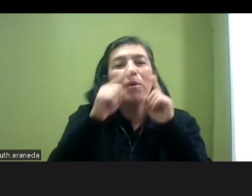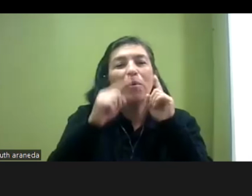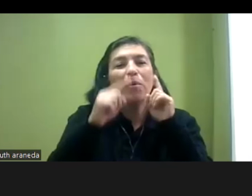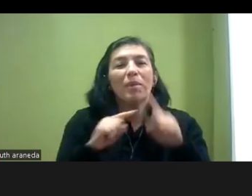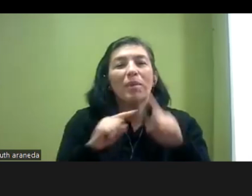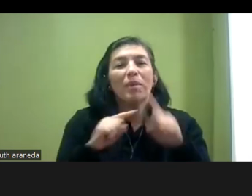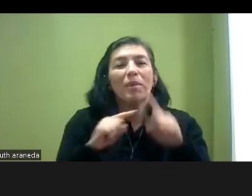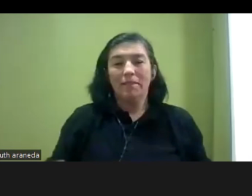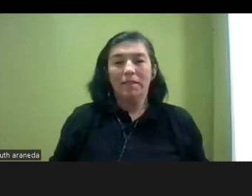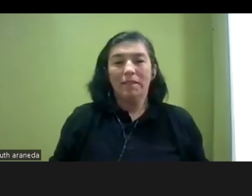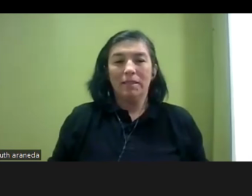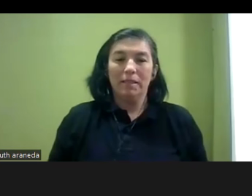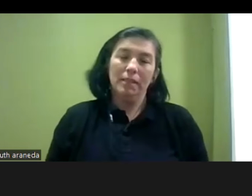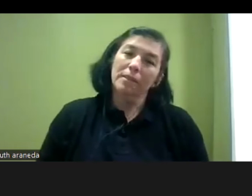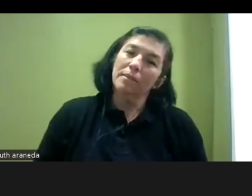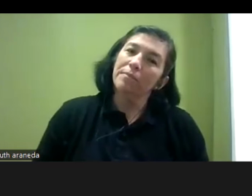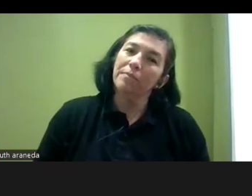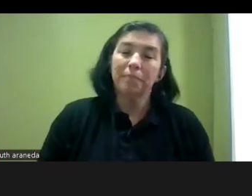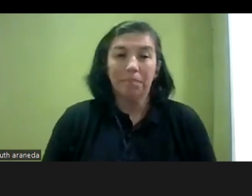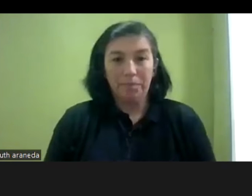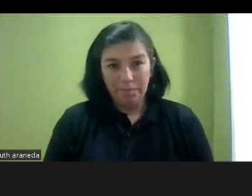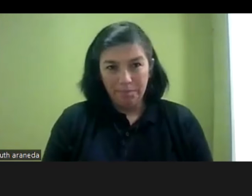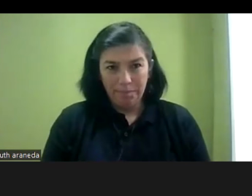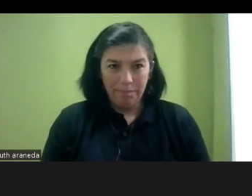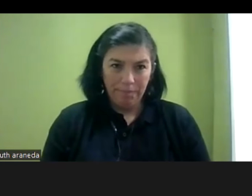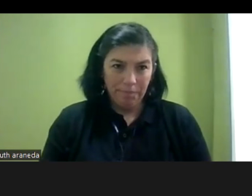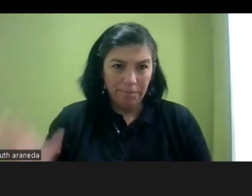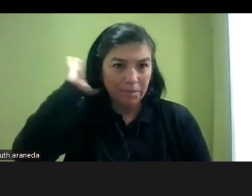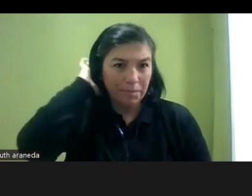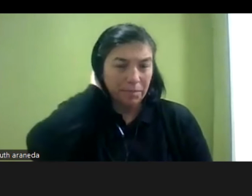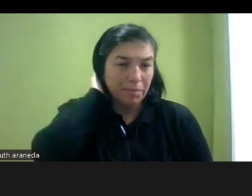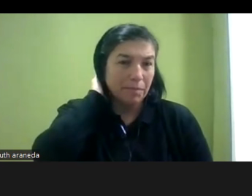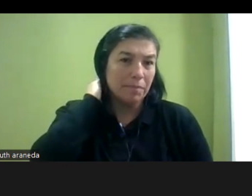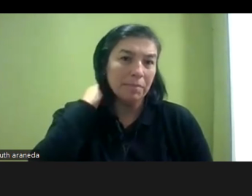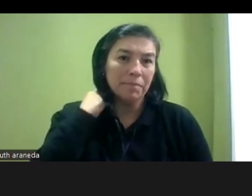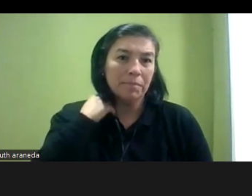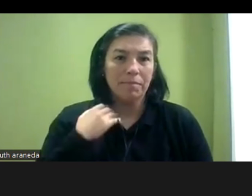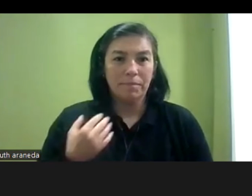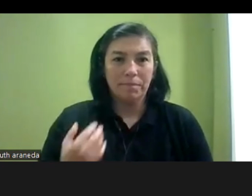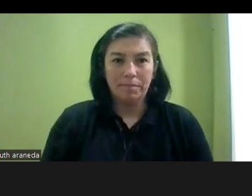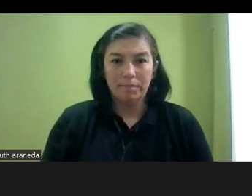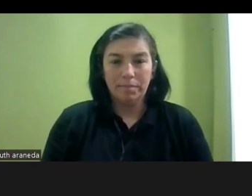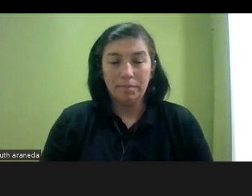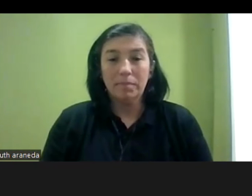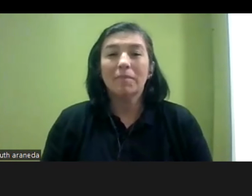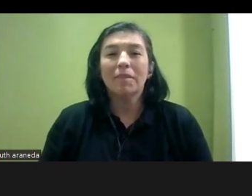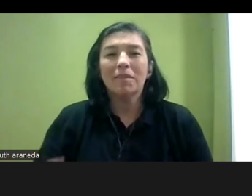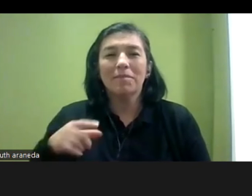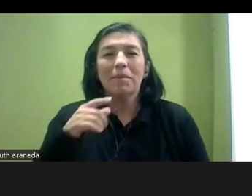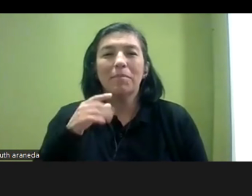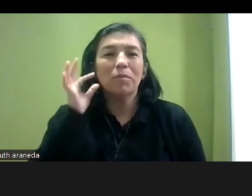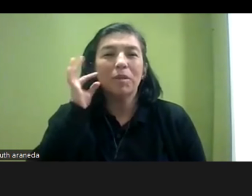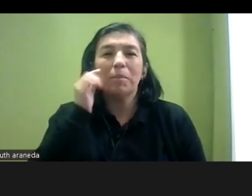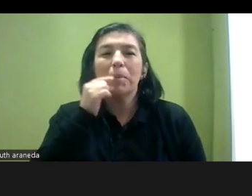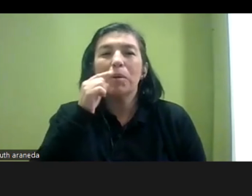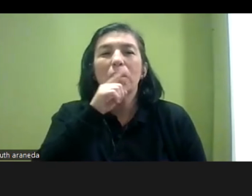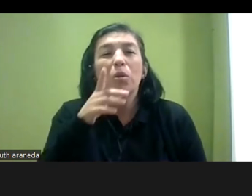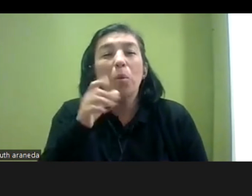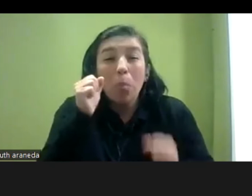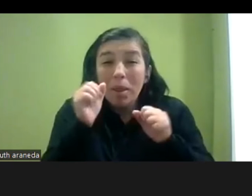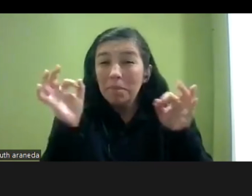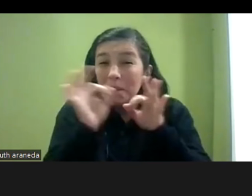¿Ah? Dice, em, ya, Iraí pregunta si puede hablar un poquito más